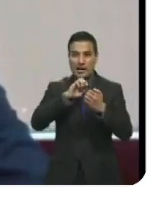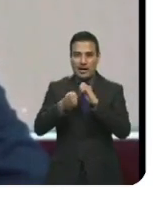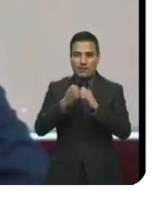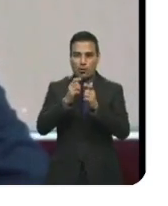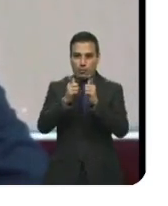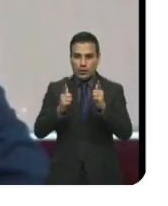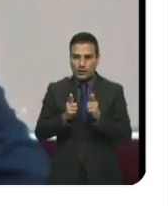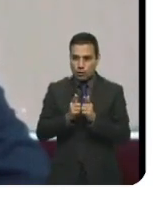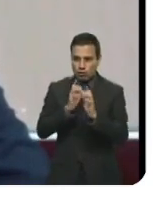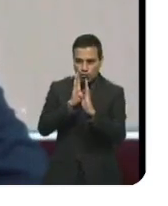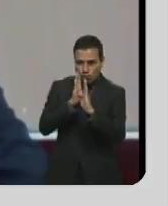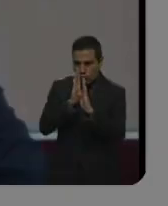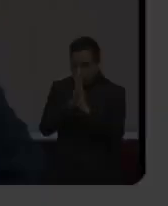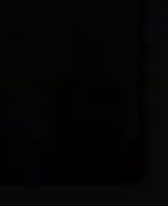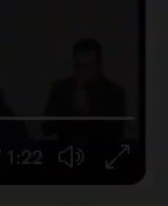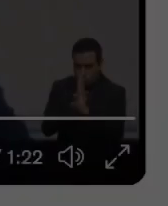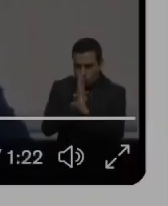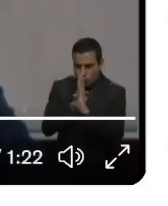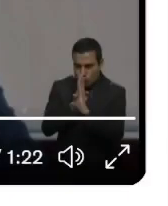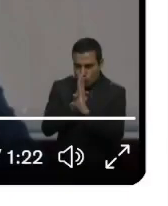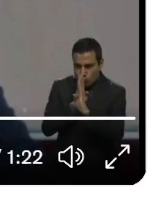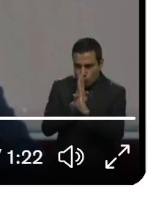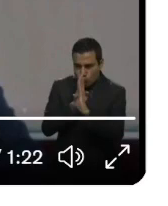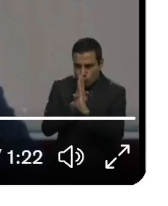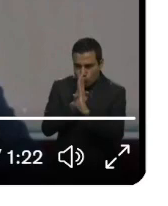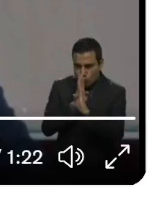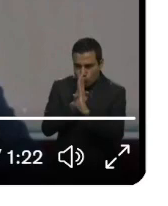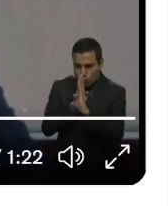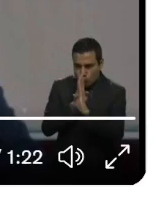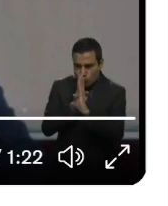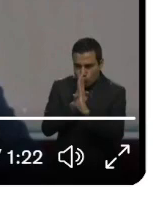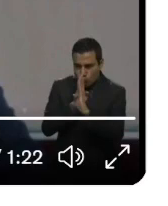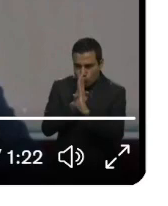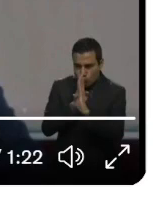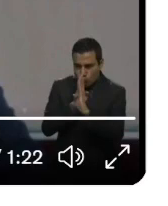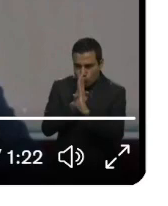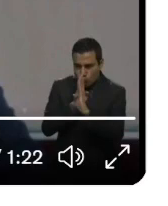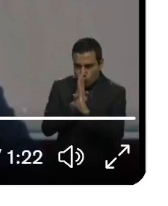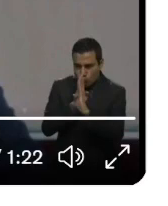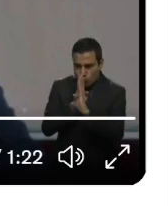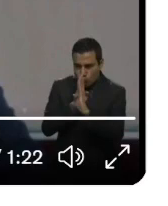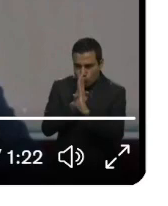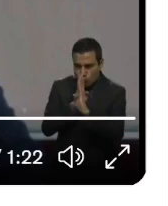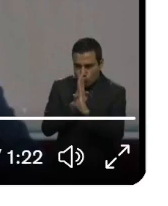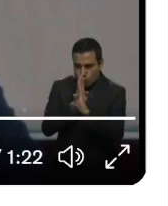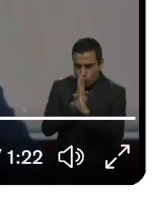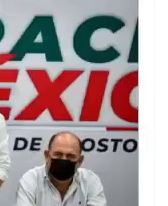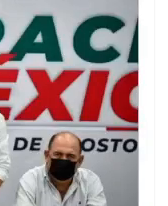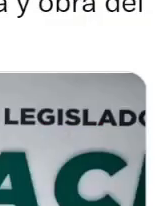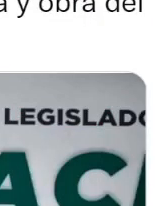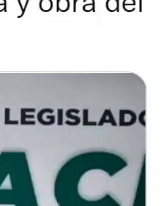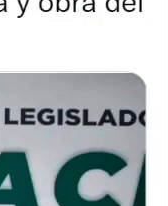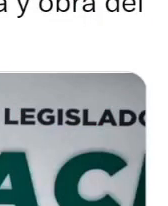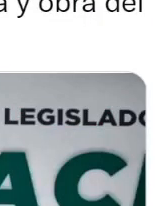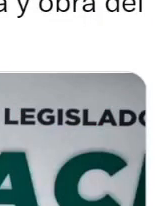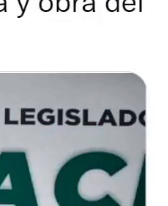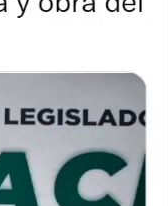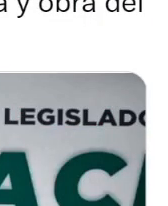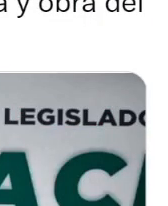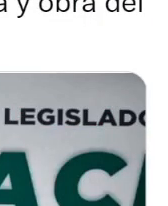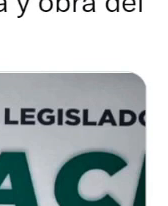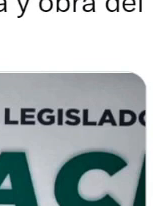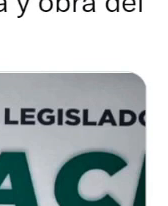político más importante de este país el opositor más importante del país alejandro moreno qué tal este